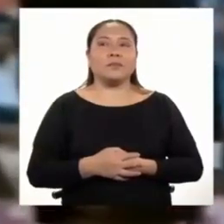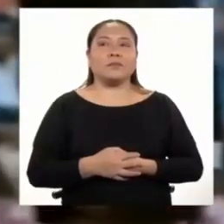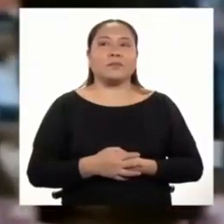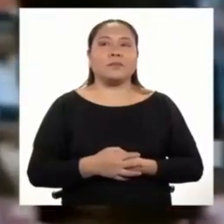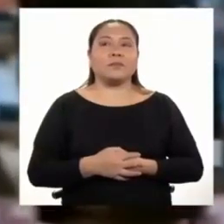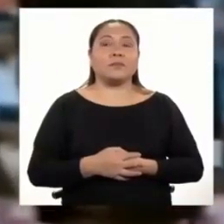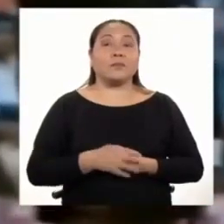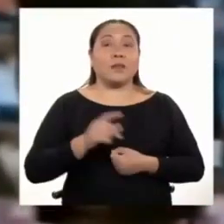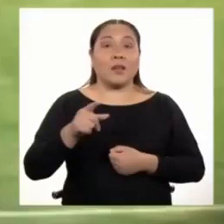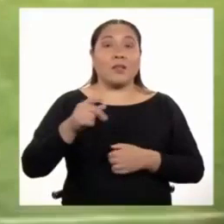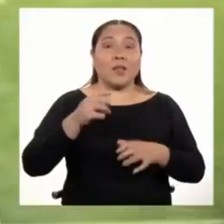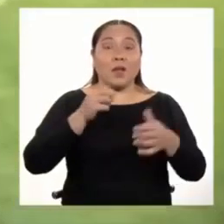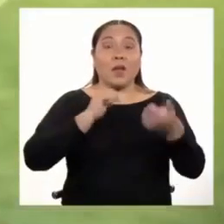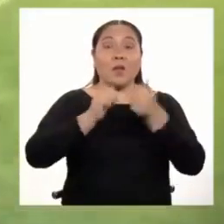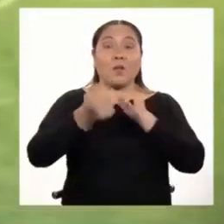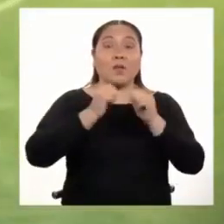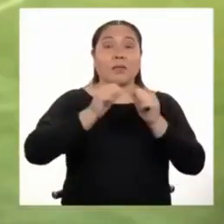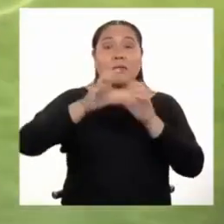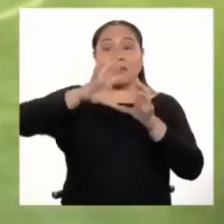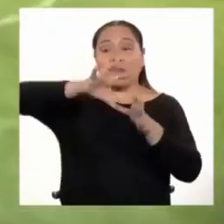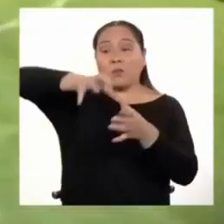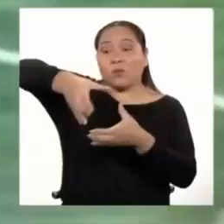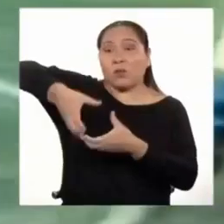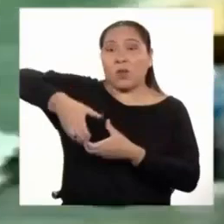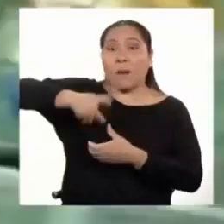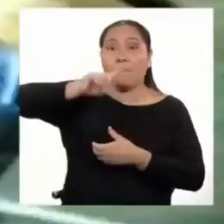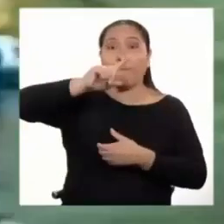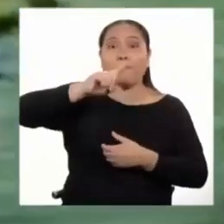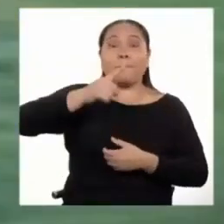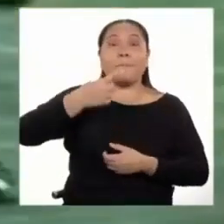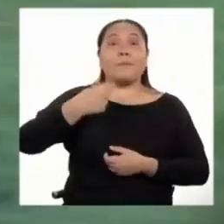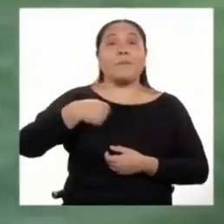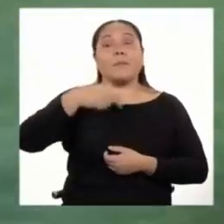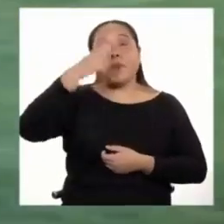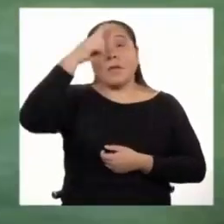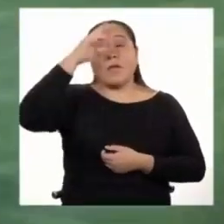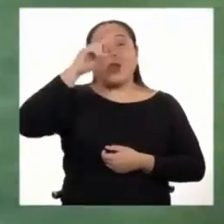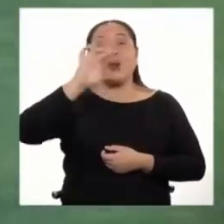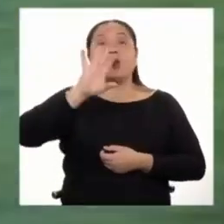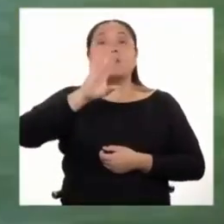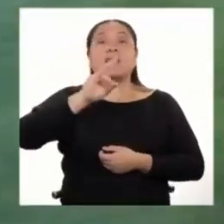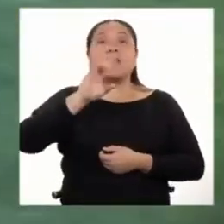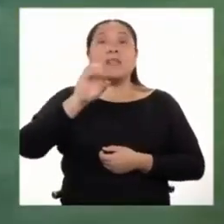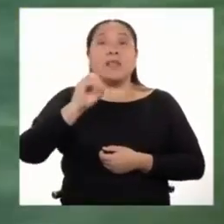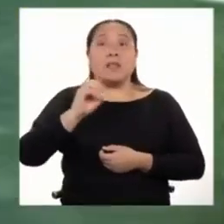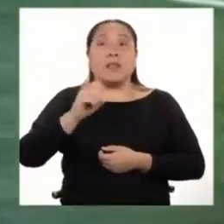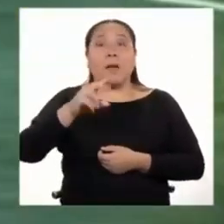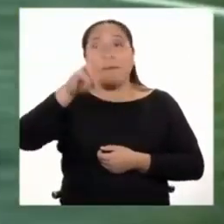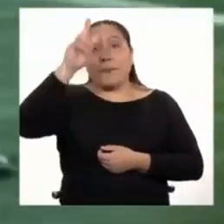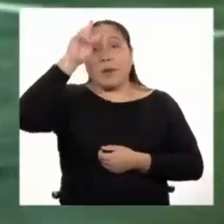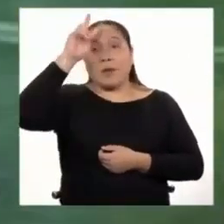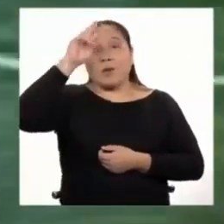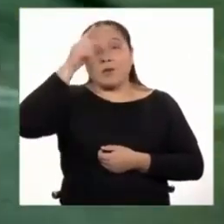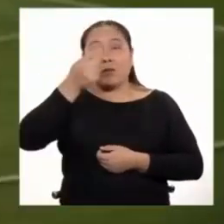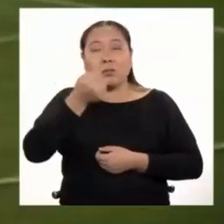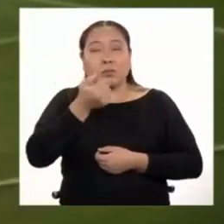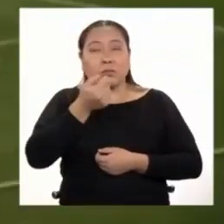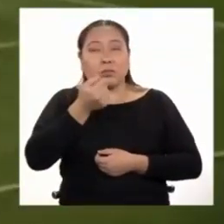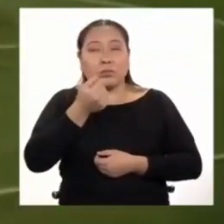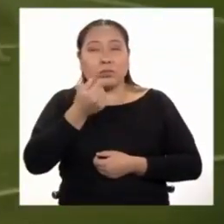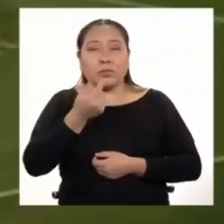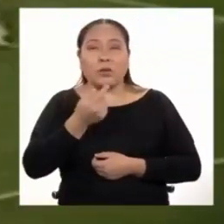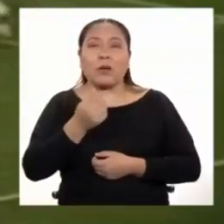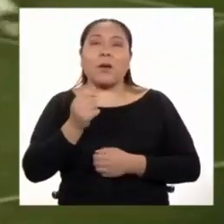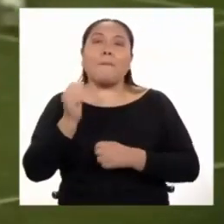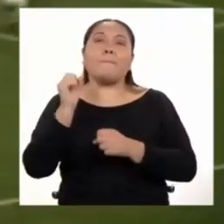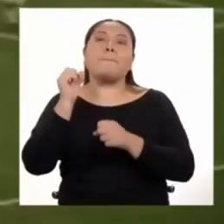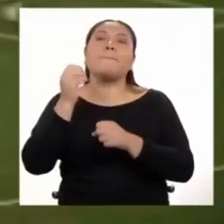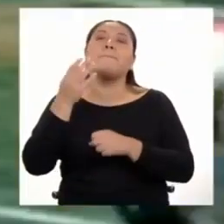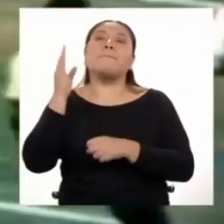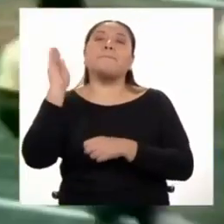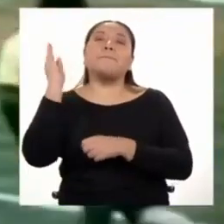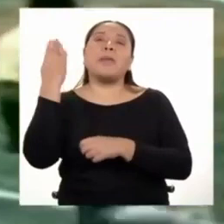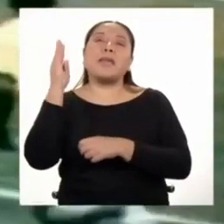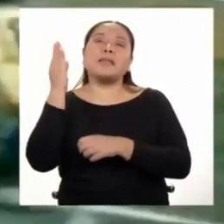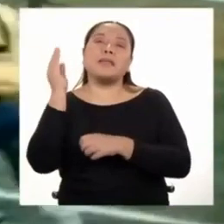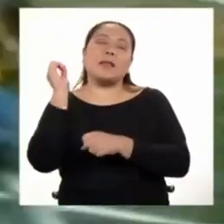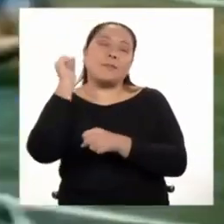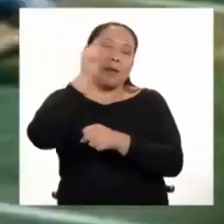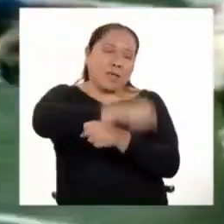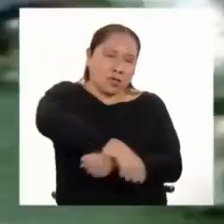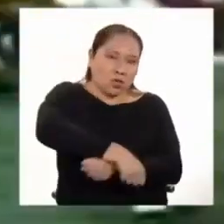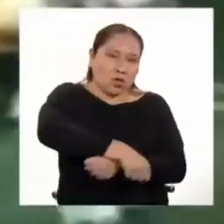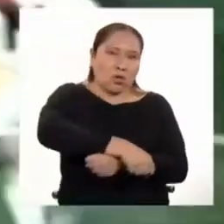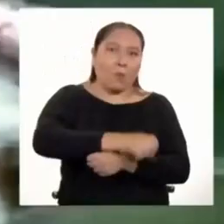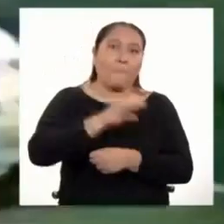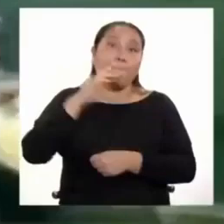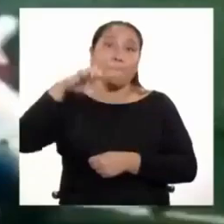En el Mundial de México 70, Perú llegó a los cuartos de final, donde cayó ante el poderoso Brasil de Pelé. En